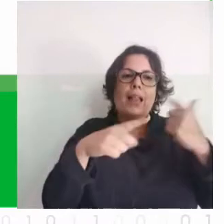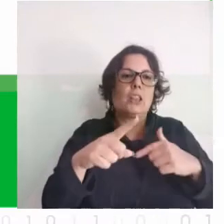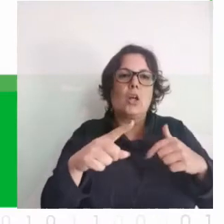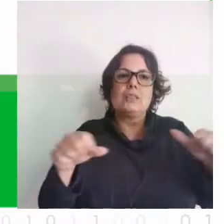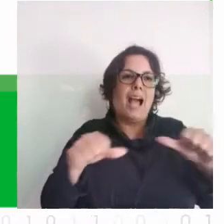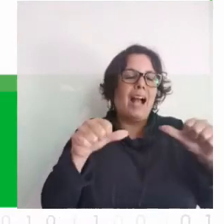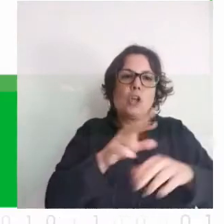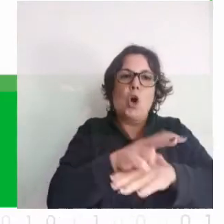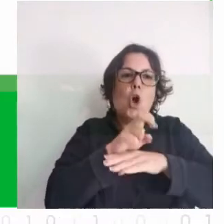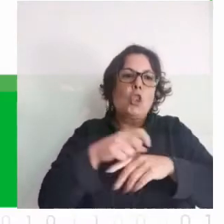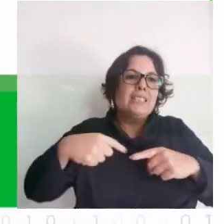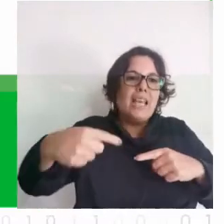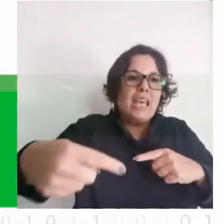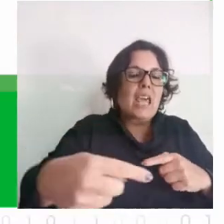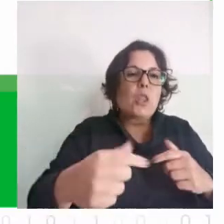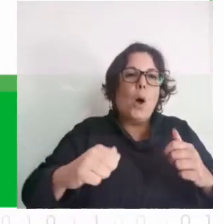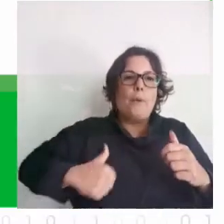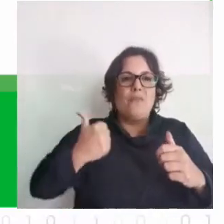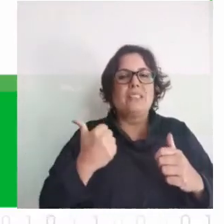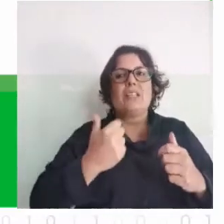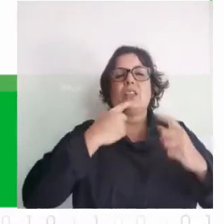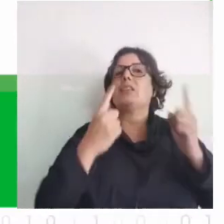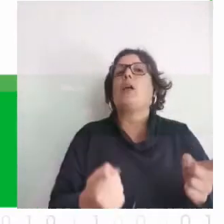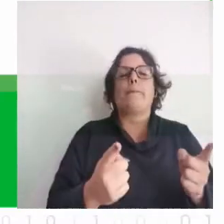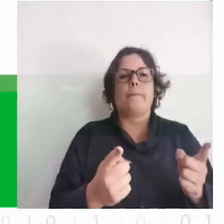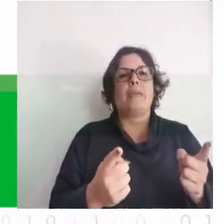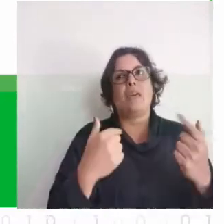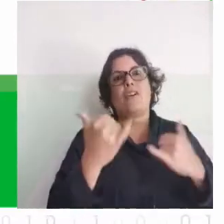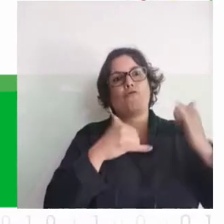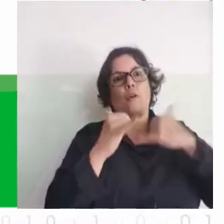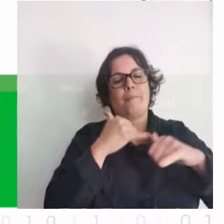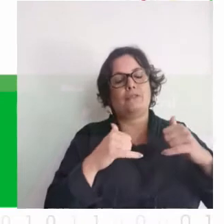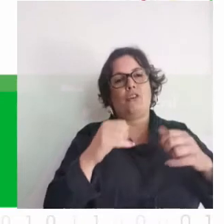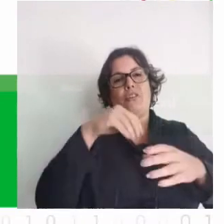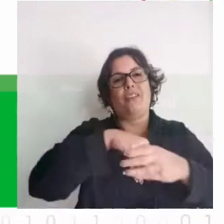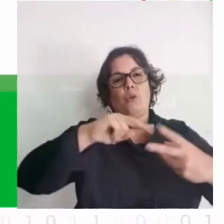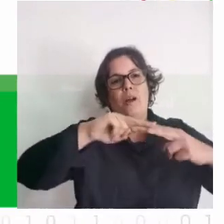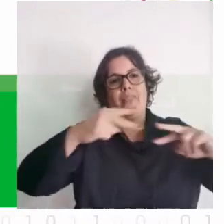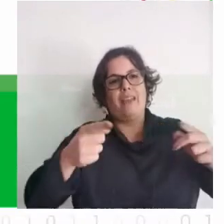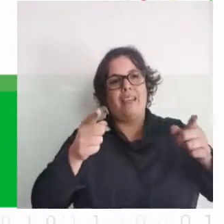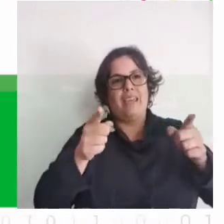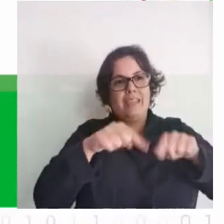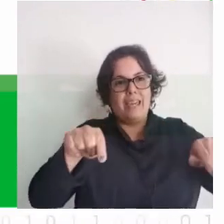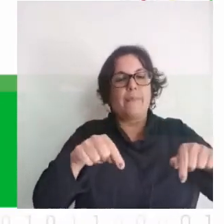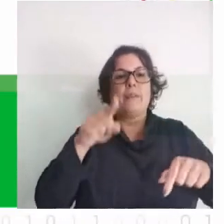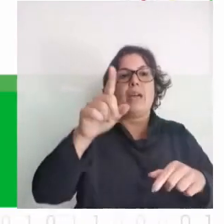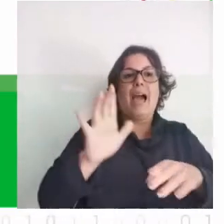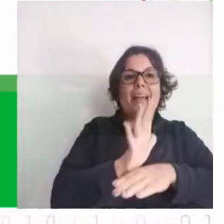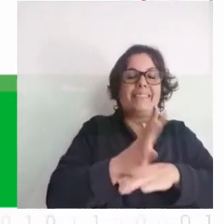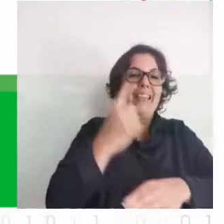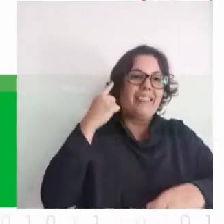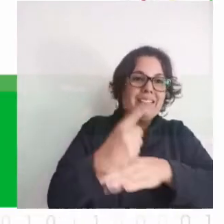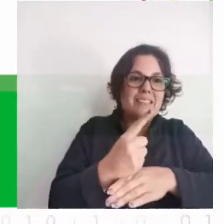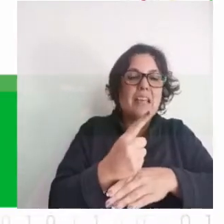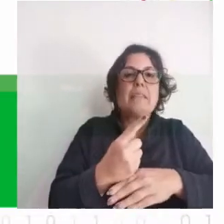controles más seguidos o lo que sea, aprovechando justamente esta información genómica. cuando ella decide hacerlo, lo que puede